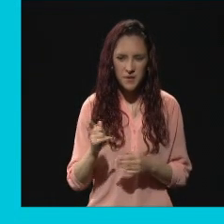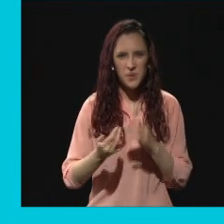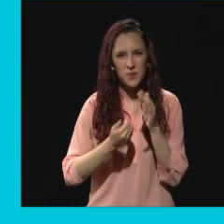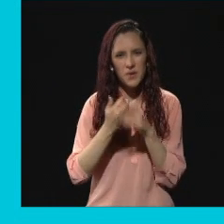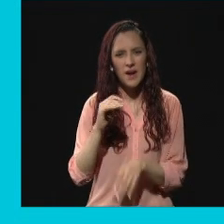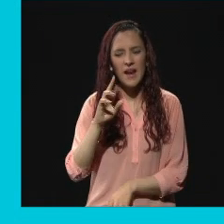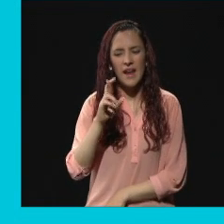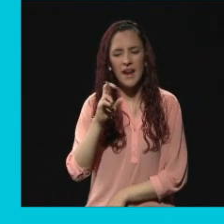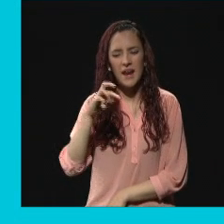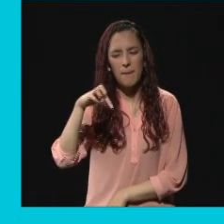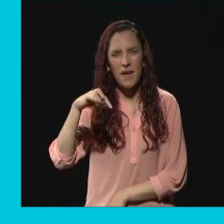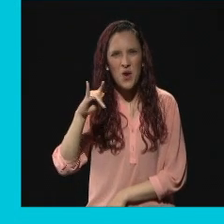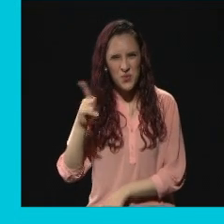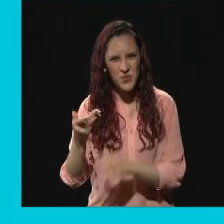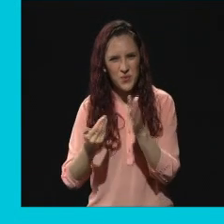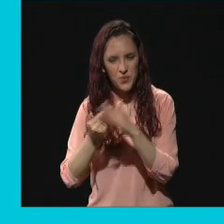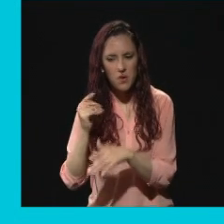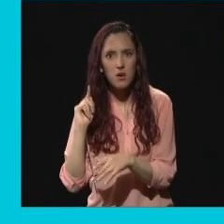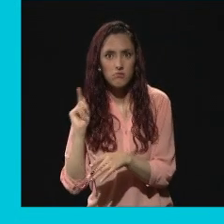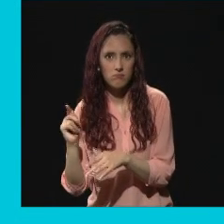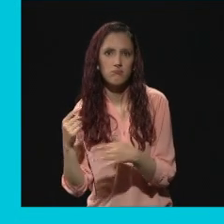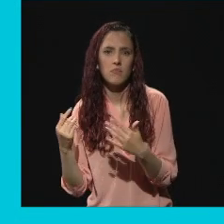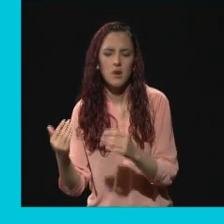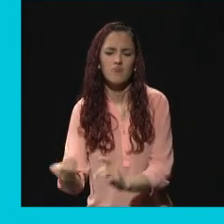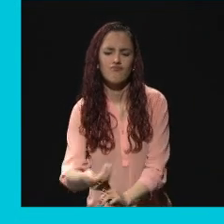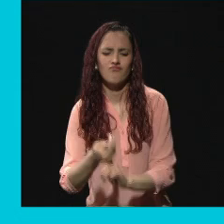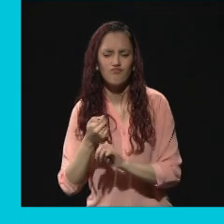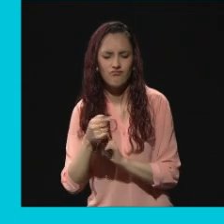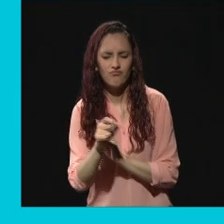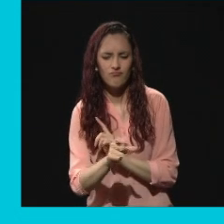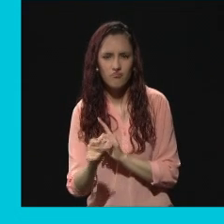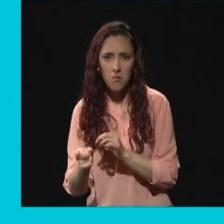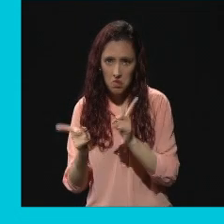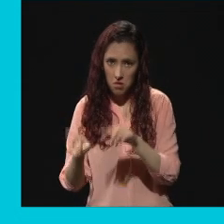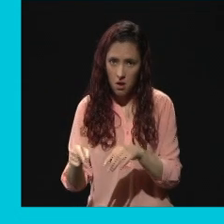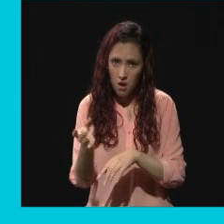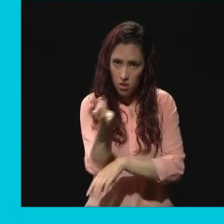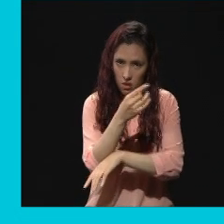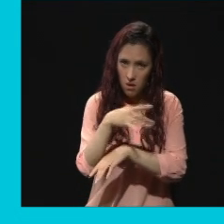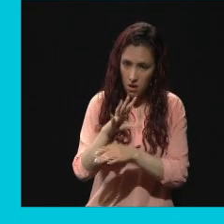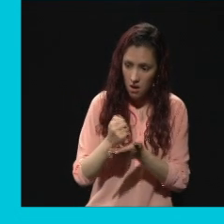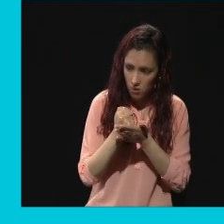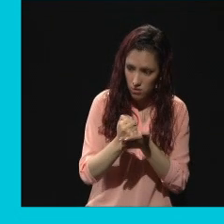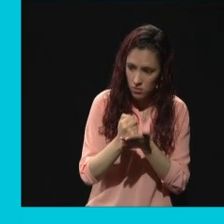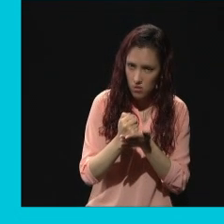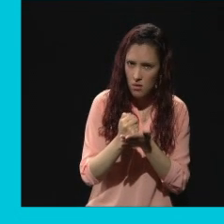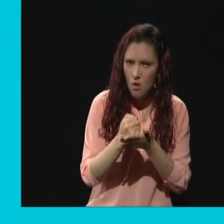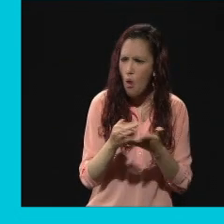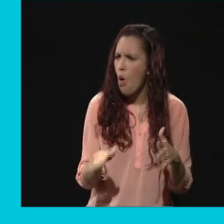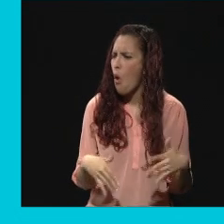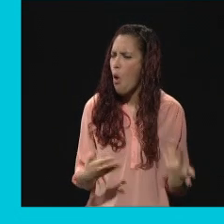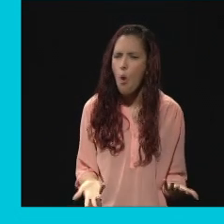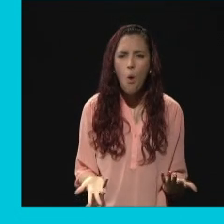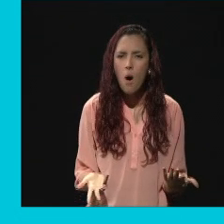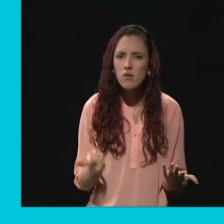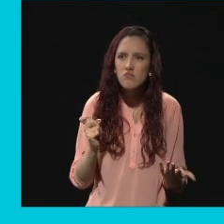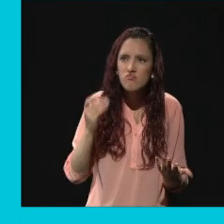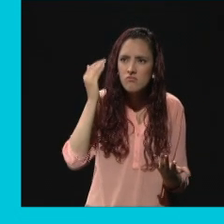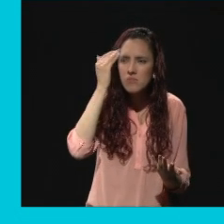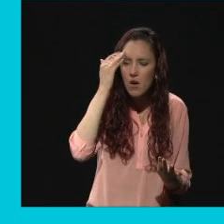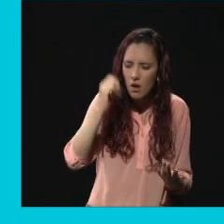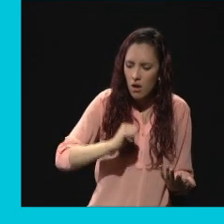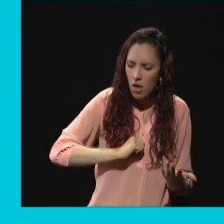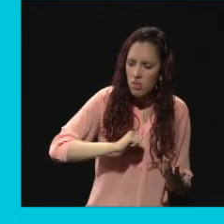también protege a los usuarios en el entorno digital o de qué manera se ven protegidos estos derechos